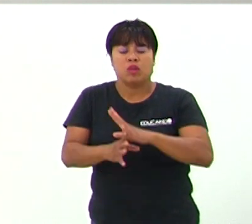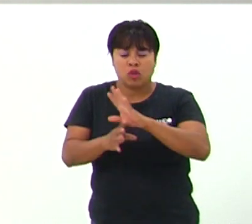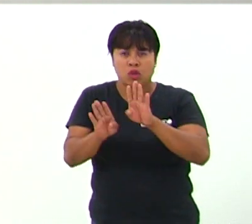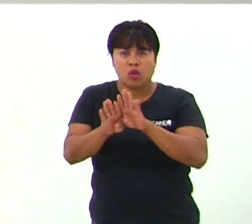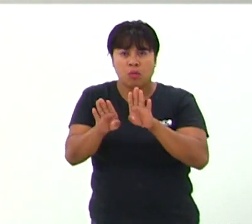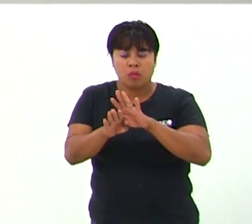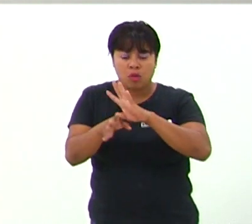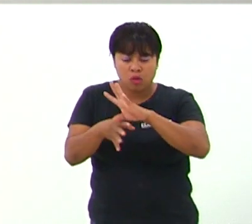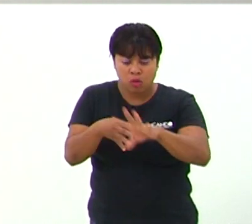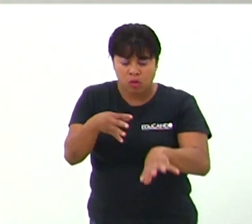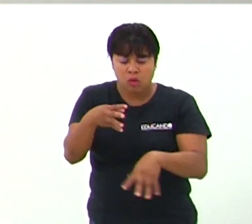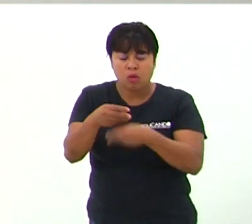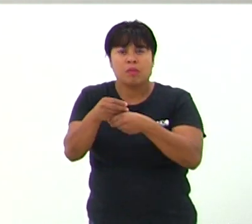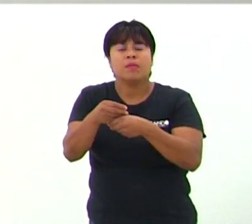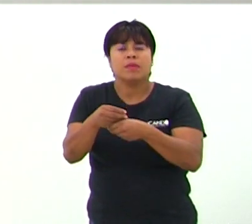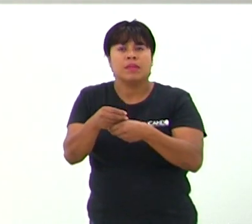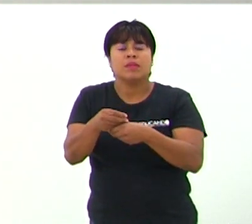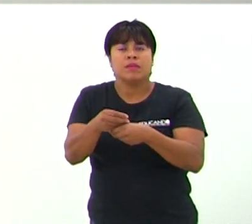complemento